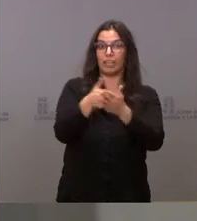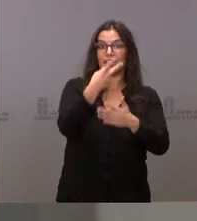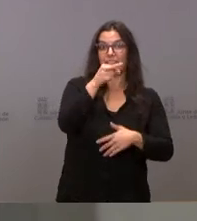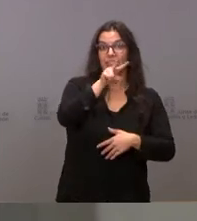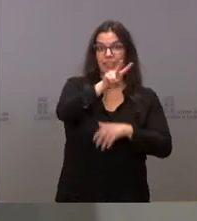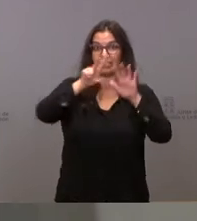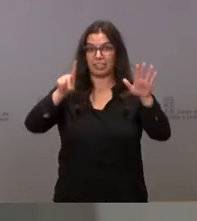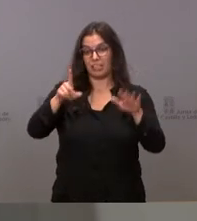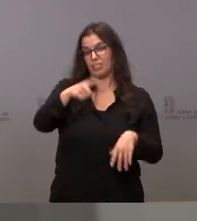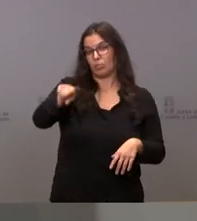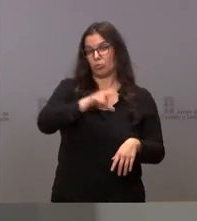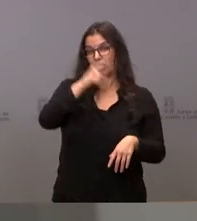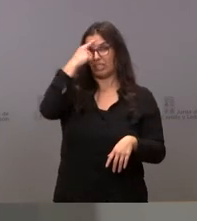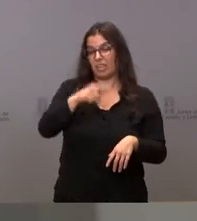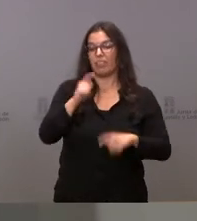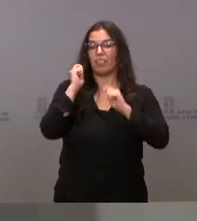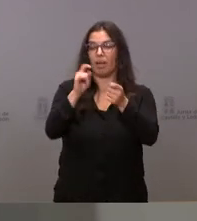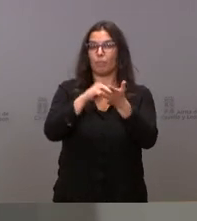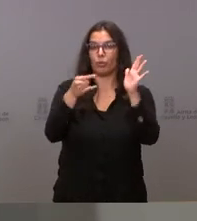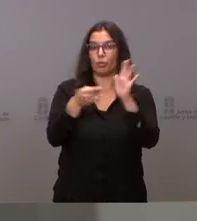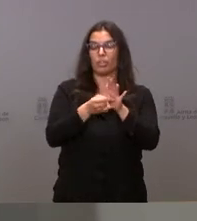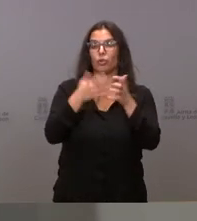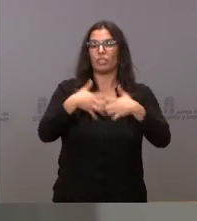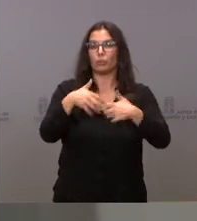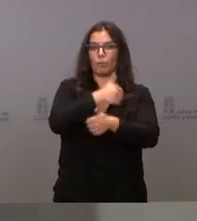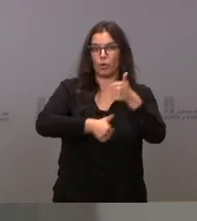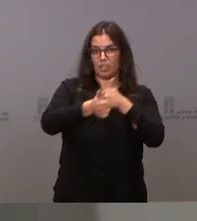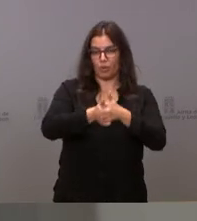ustedes saben, proyecto industrial prioritario.